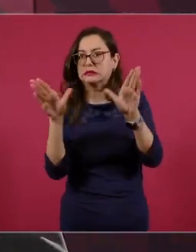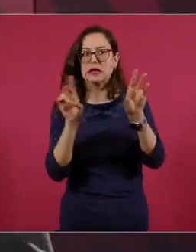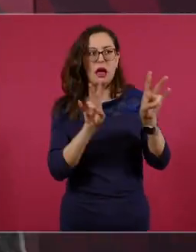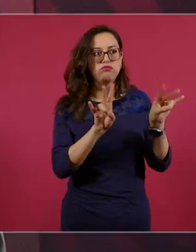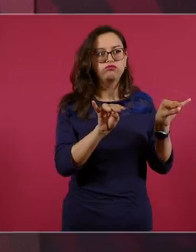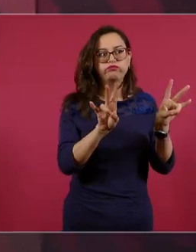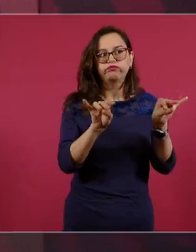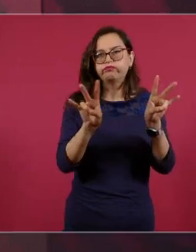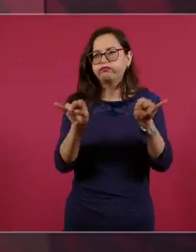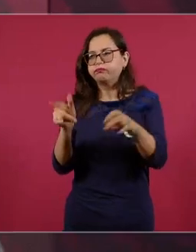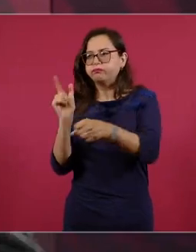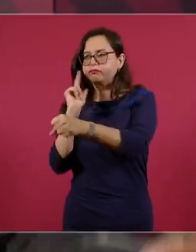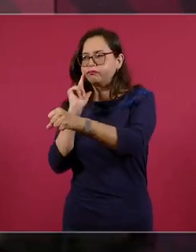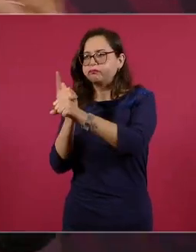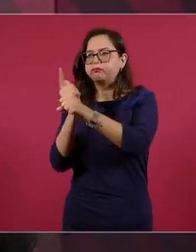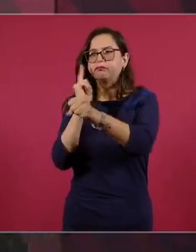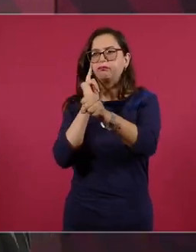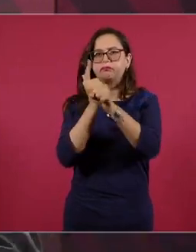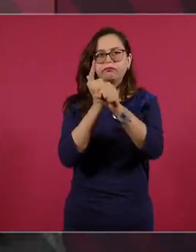de que